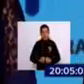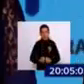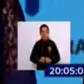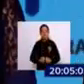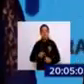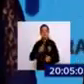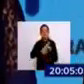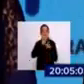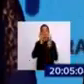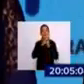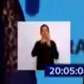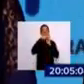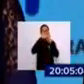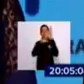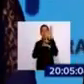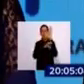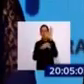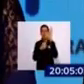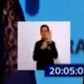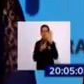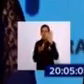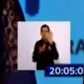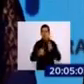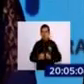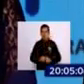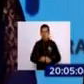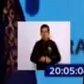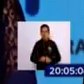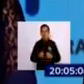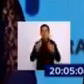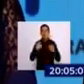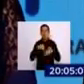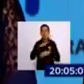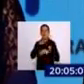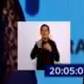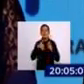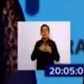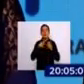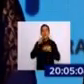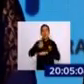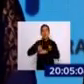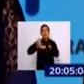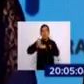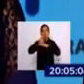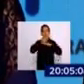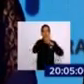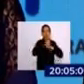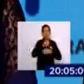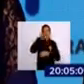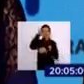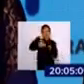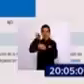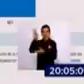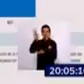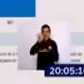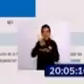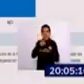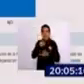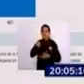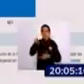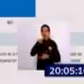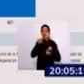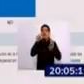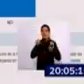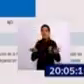con enmendar la Constitución de la República del Ecuador para que todas las autoridades de elección popular puedan